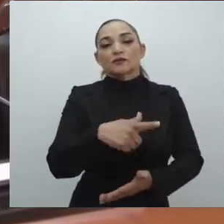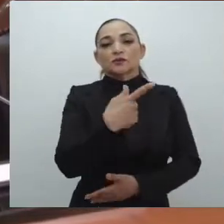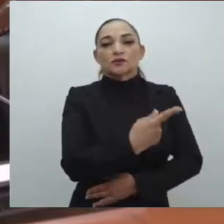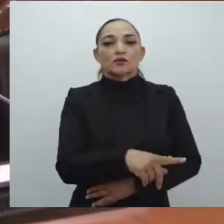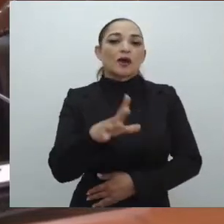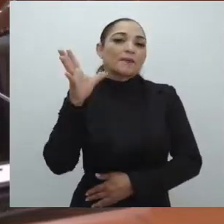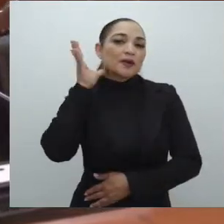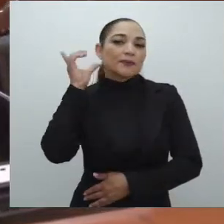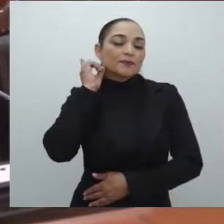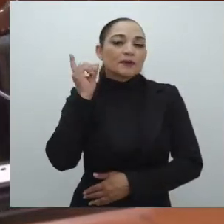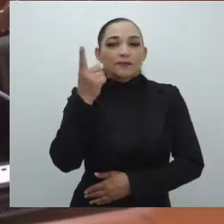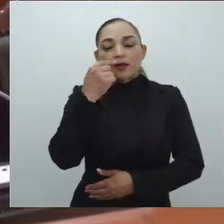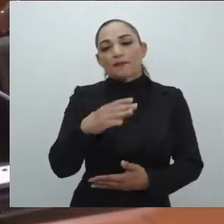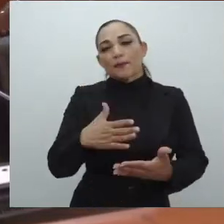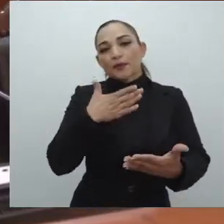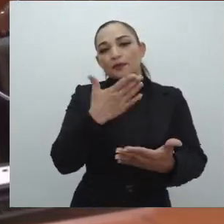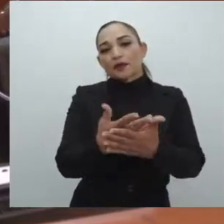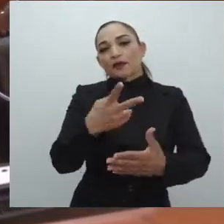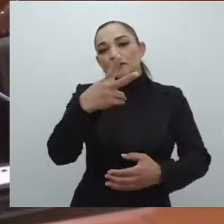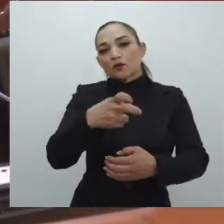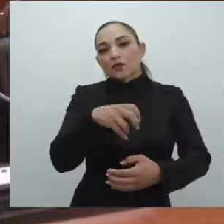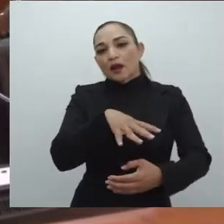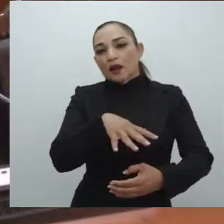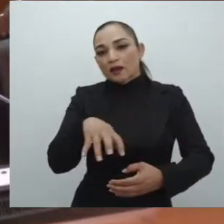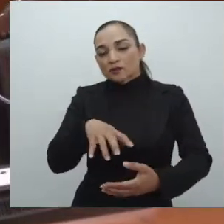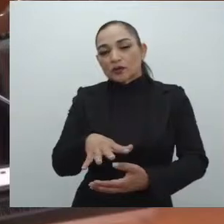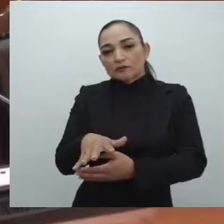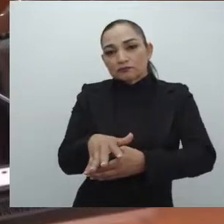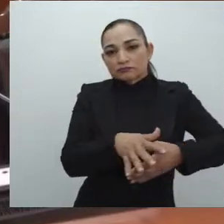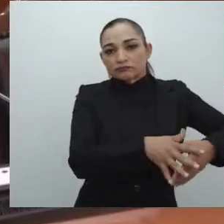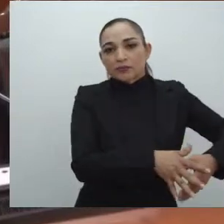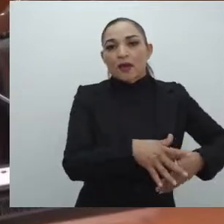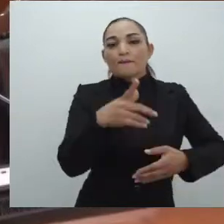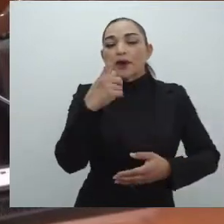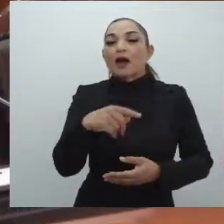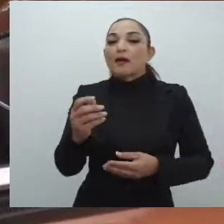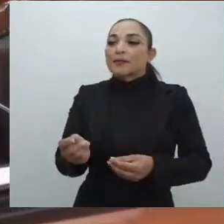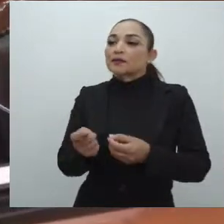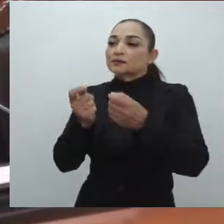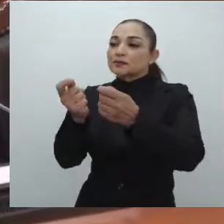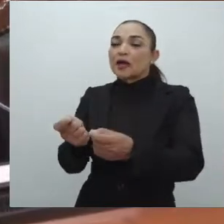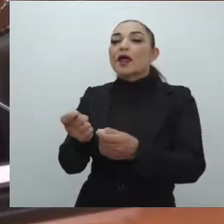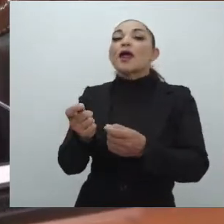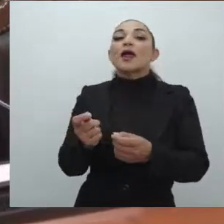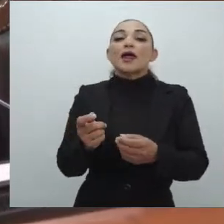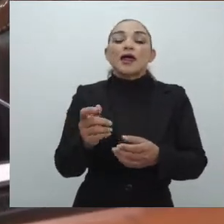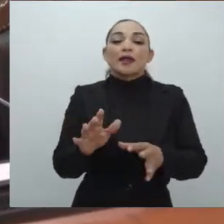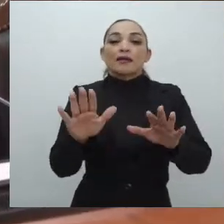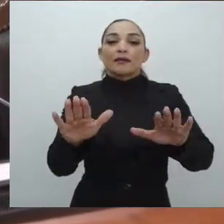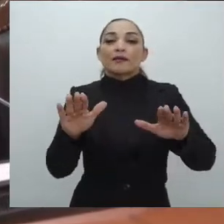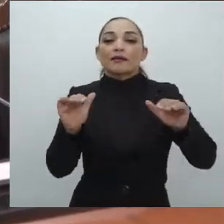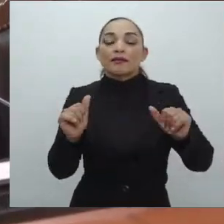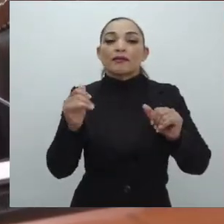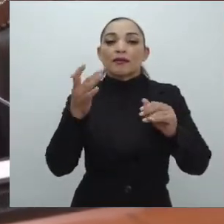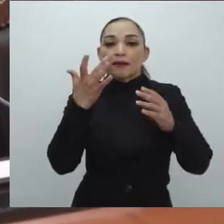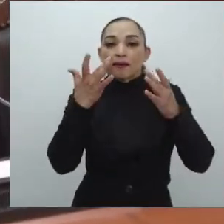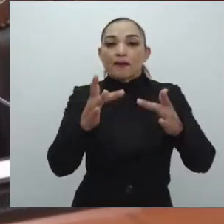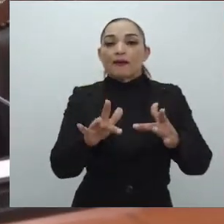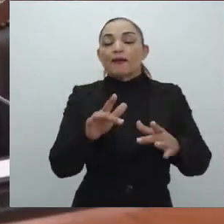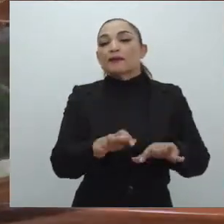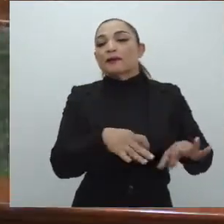permito proponer la dispensa de la segunda lectura al dictamen que propone conceder pensión por retiro anticipado a Freddy Cervantes Valenzuela. ¿Es